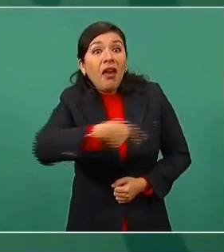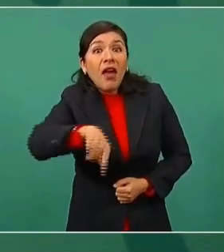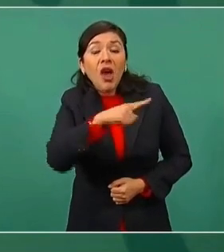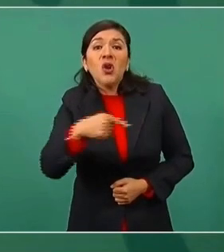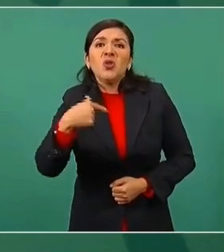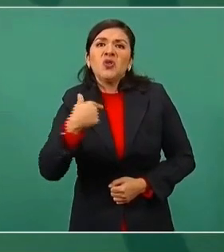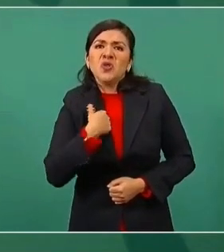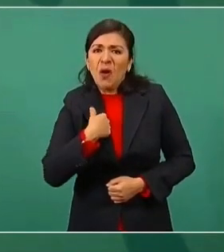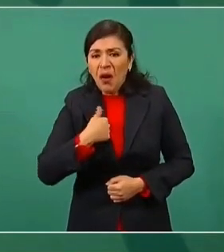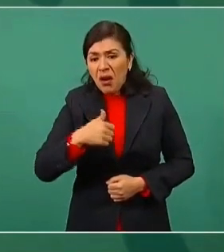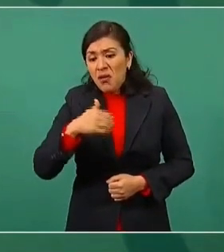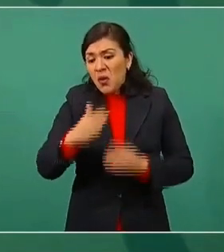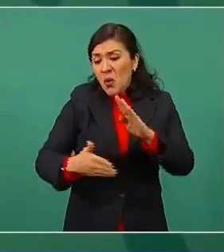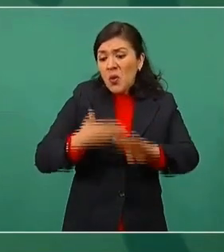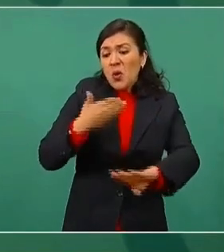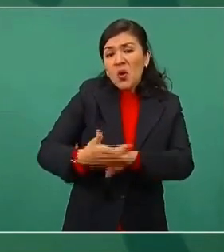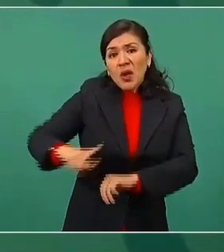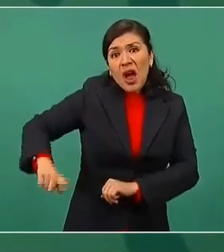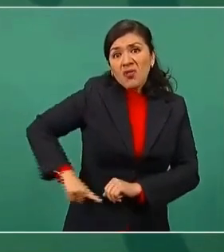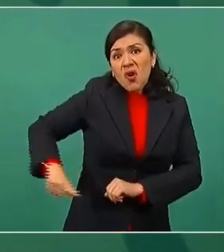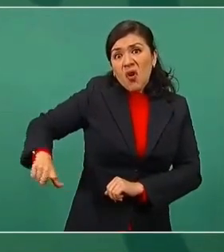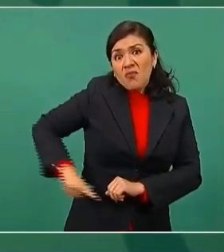golpes de Estado,